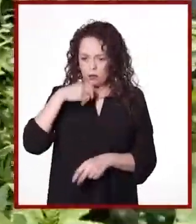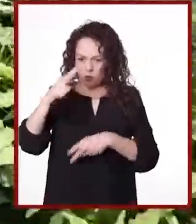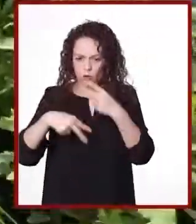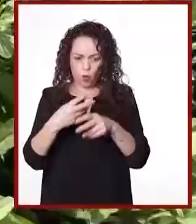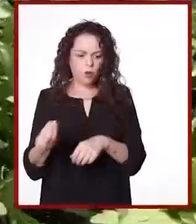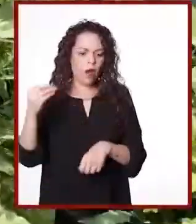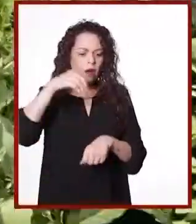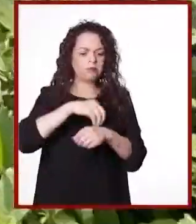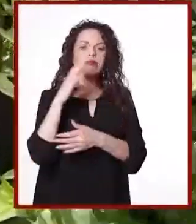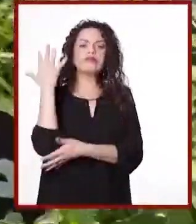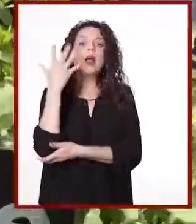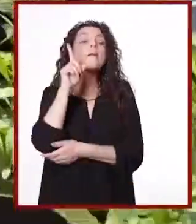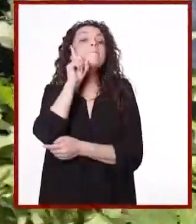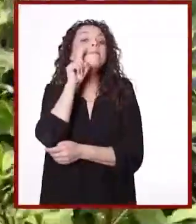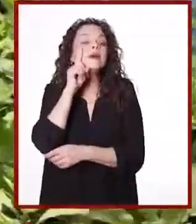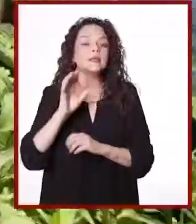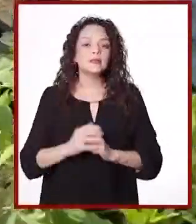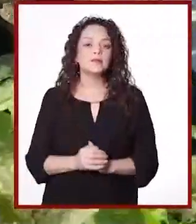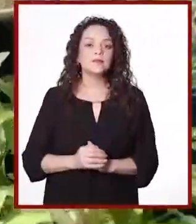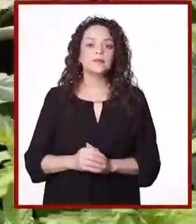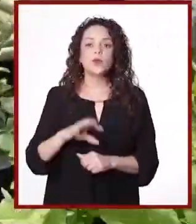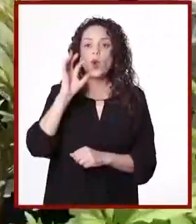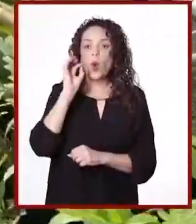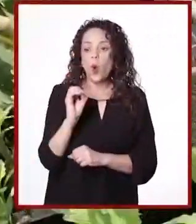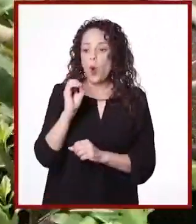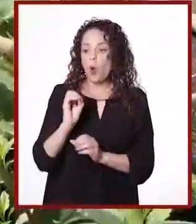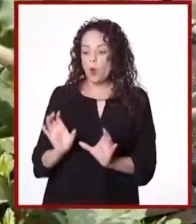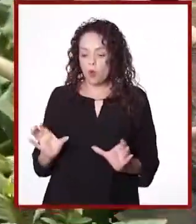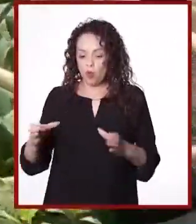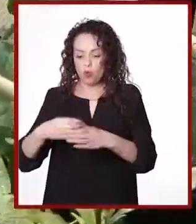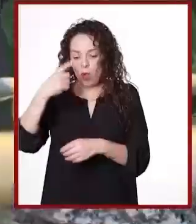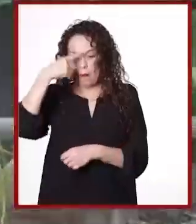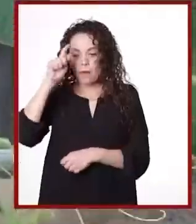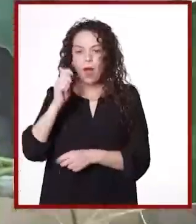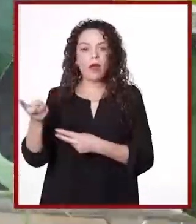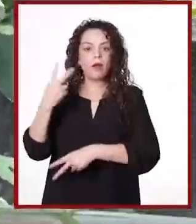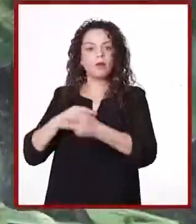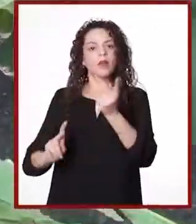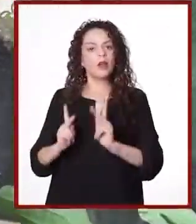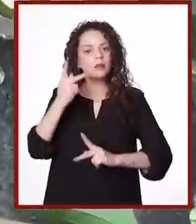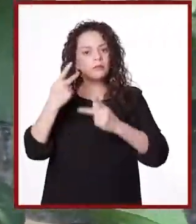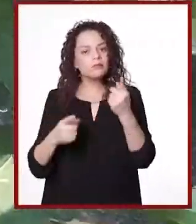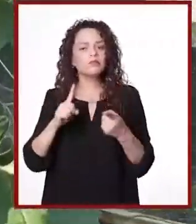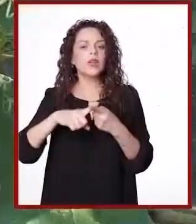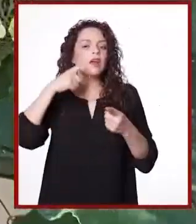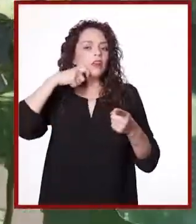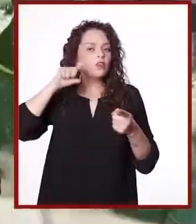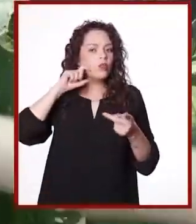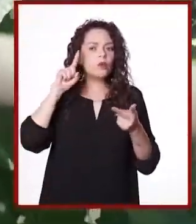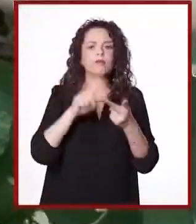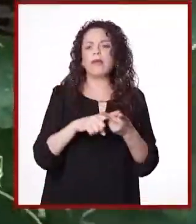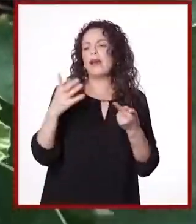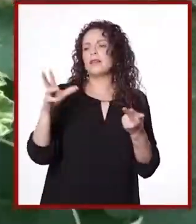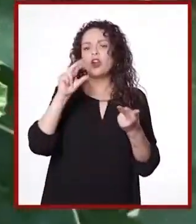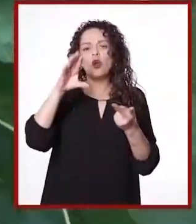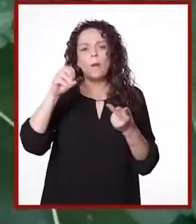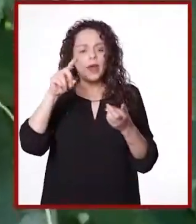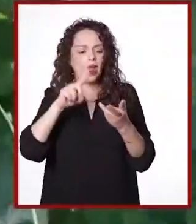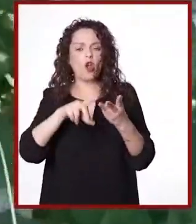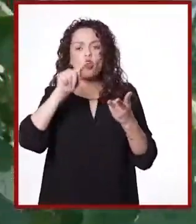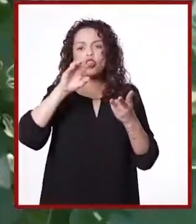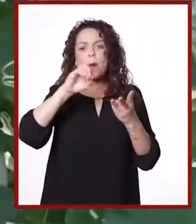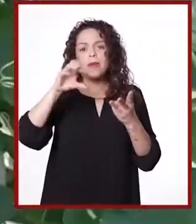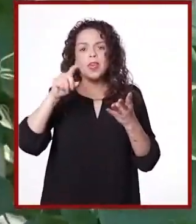árbol mañana o vamos a poner un huacal para producir nuestras hierbas, jitomate, albahaca, romero, tomillo, cilantro, lo que sea. Tenemos